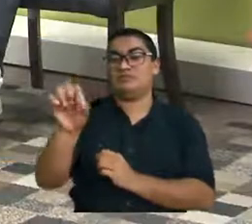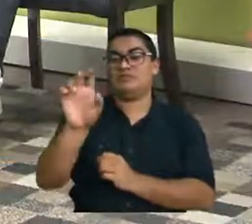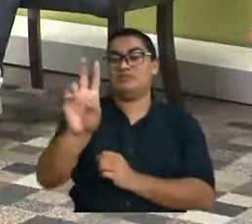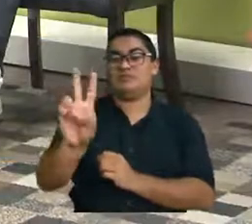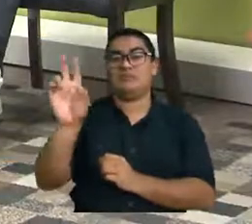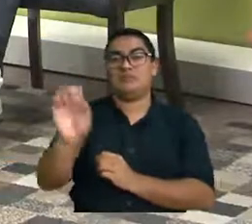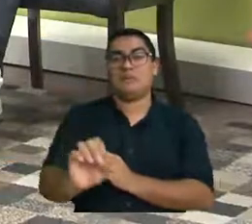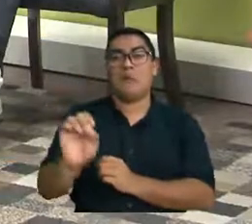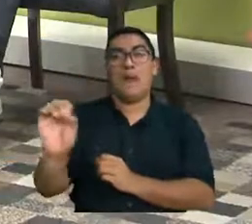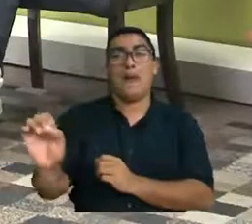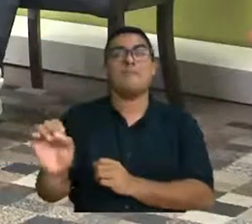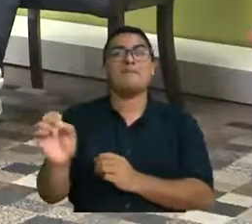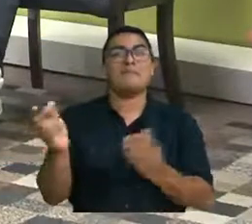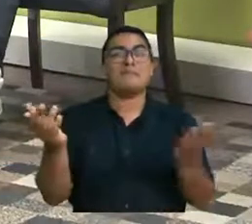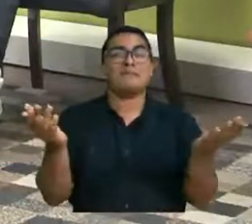Las concentraciones